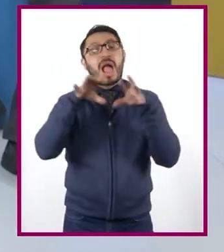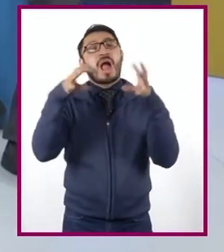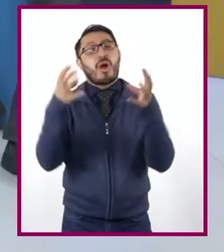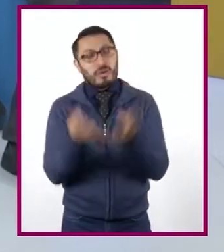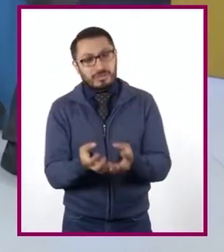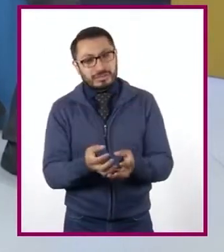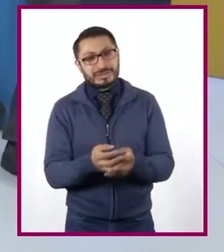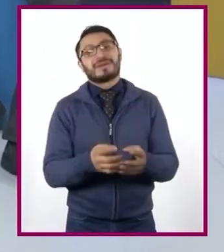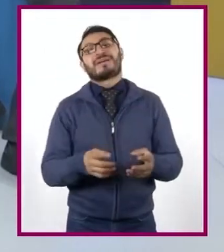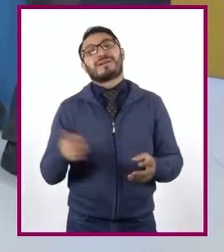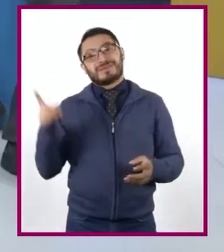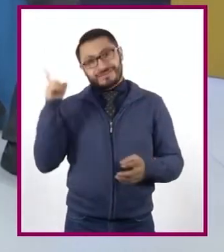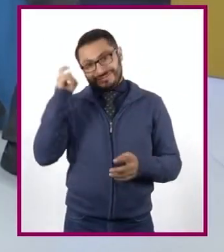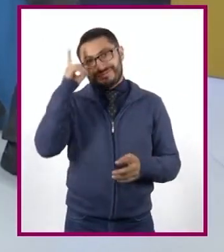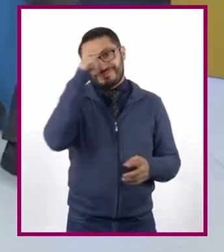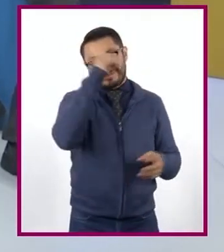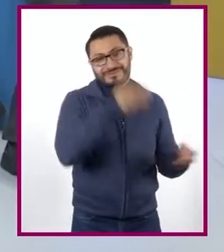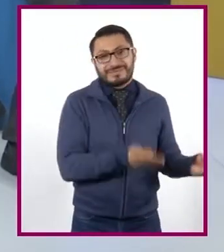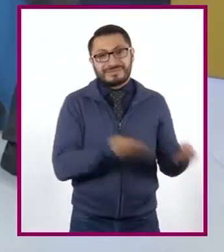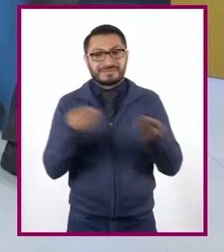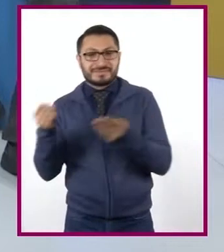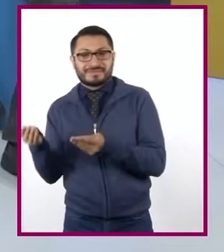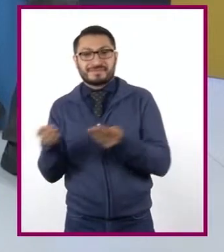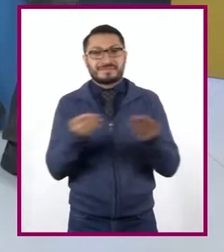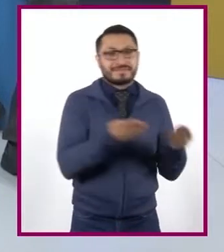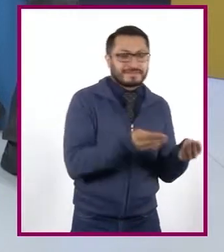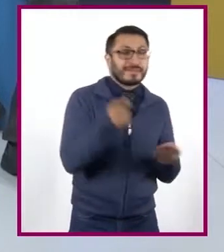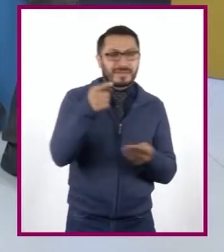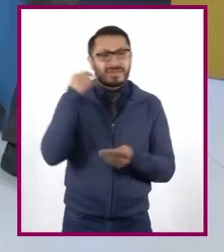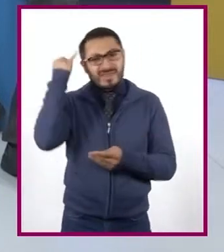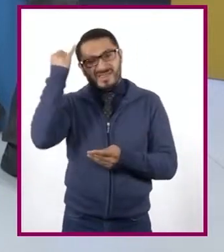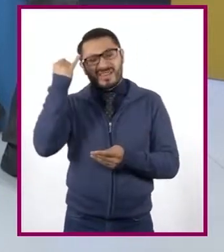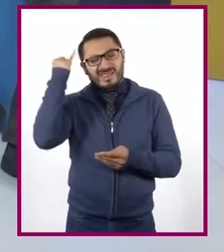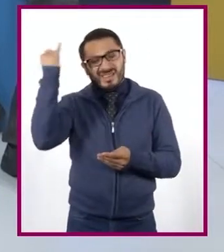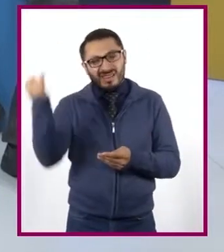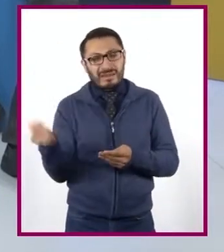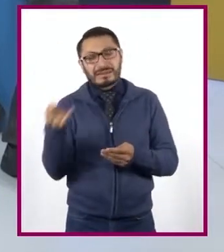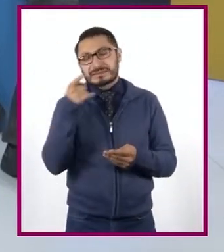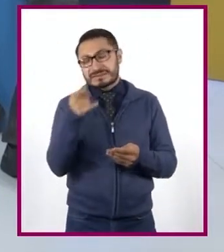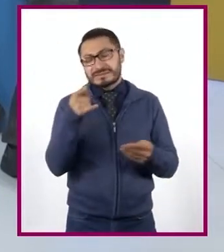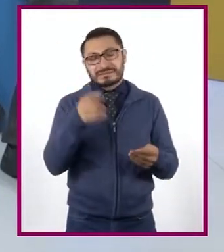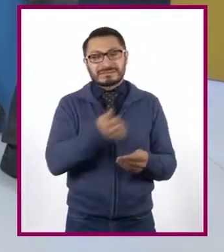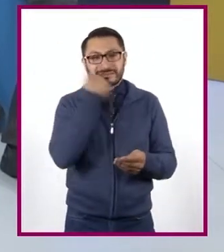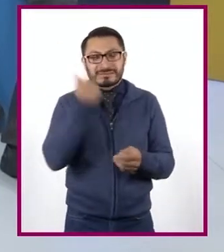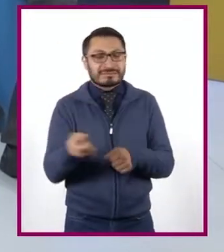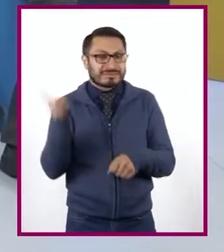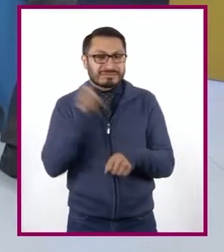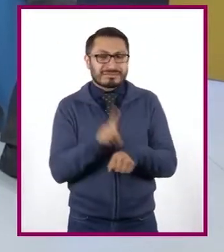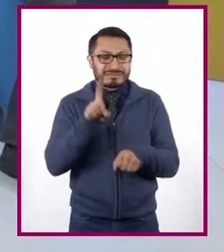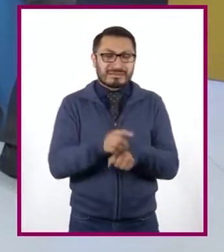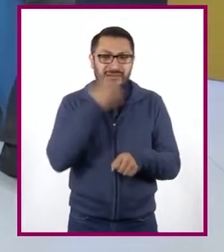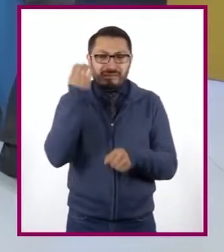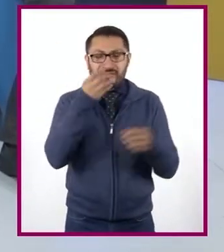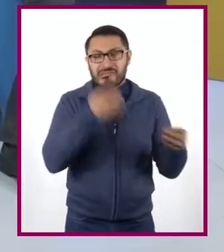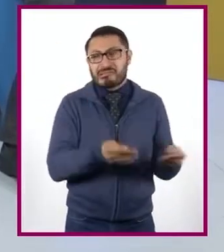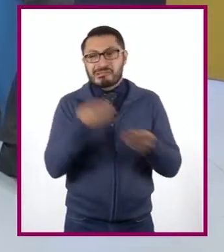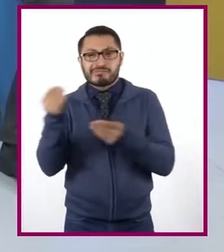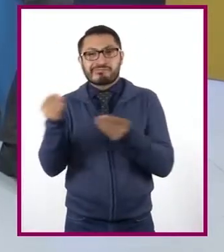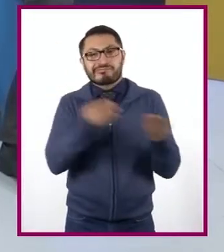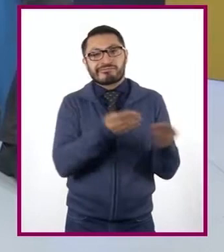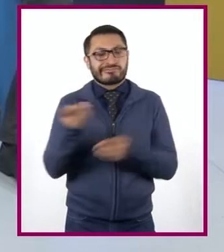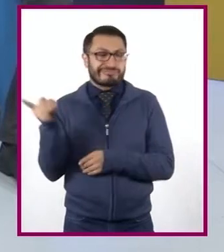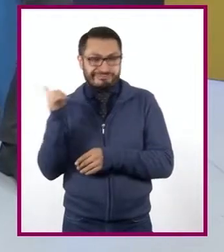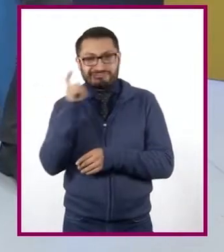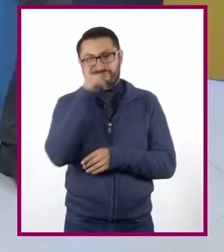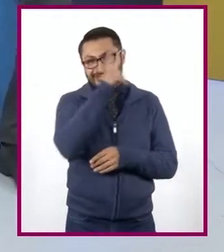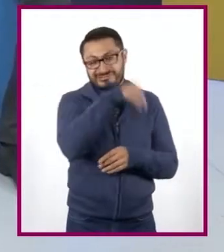Es difícil de transportar. ¿Te imaginas, Cosme, para los alumnos llevar esto todos los días a la escuela?